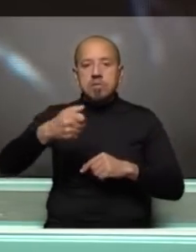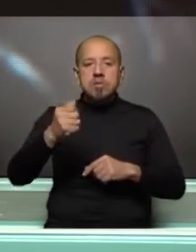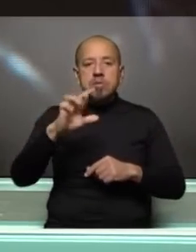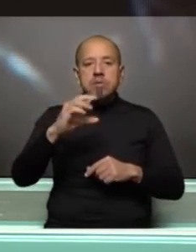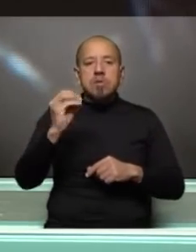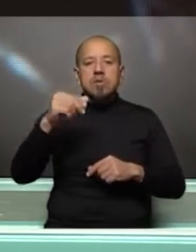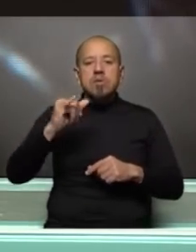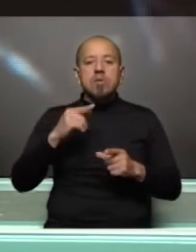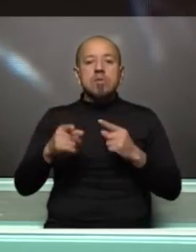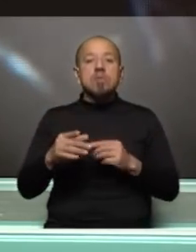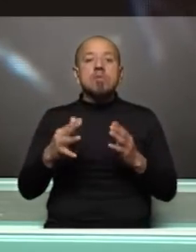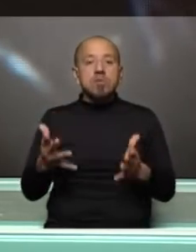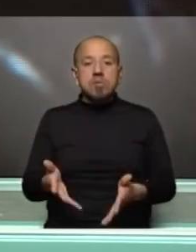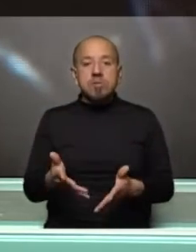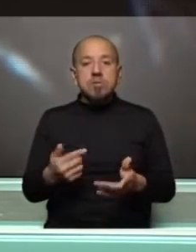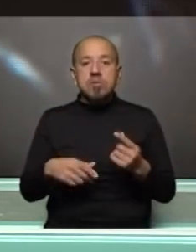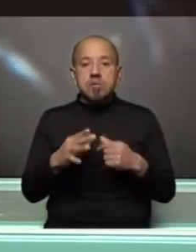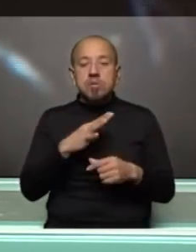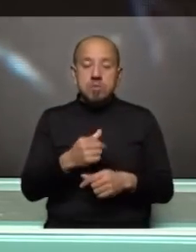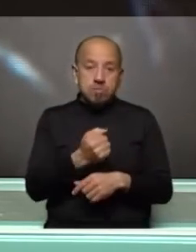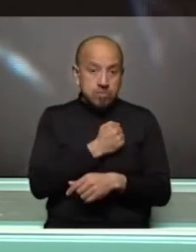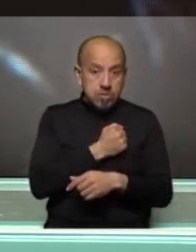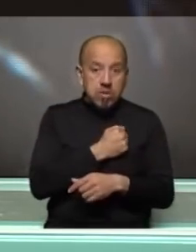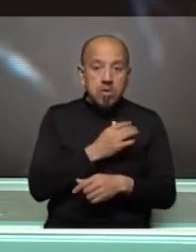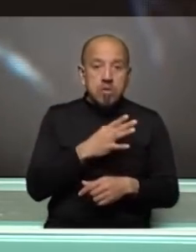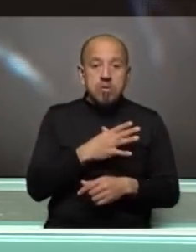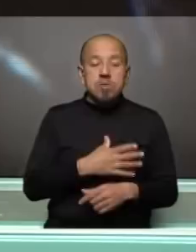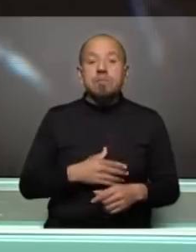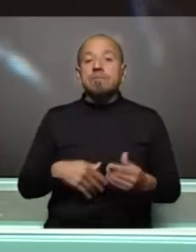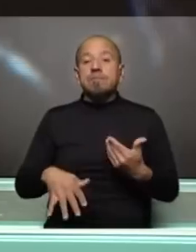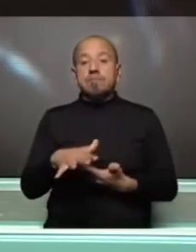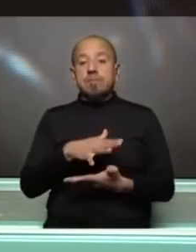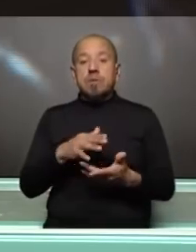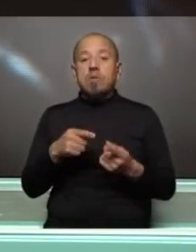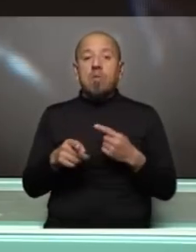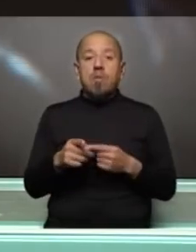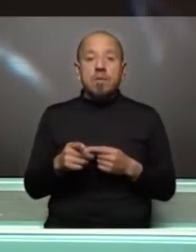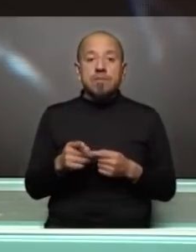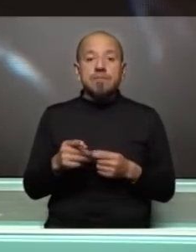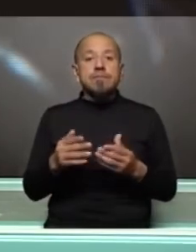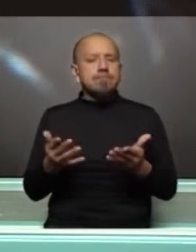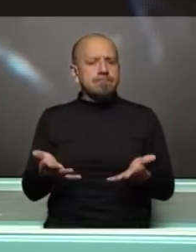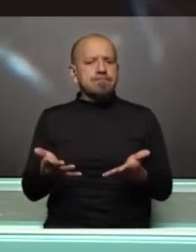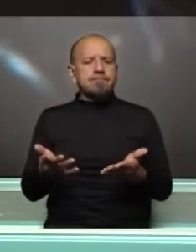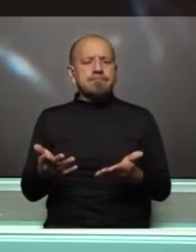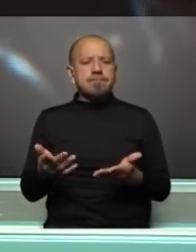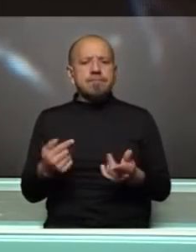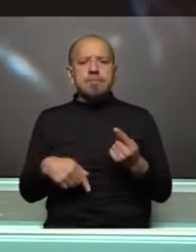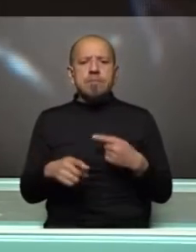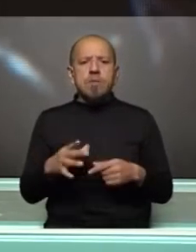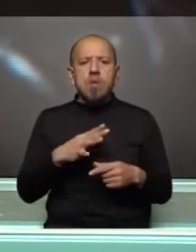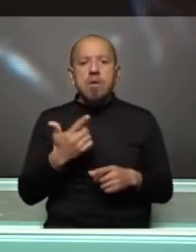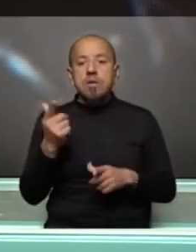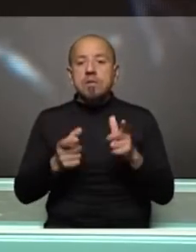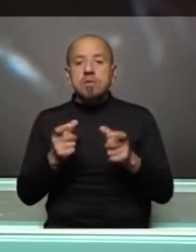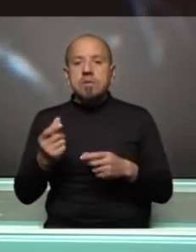concretamente se tienen mucho y mucho miedo porque hay situaciones que que marcan todo eso no sea porque